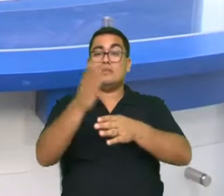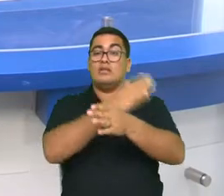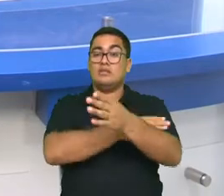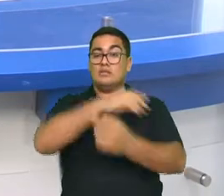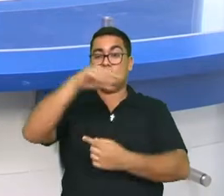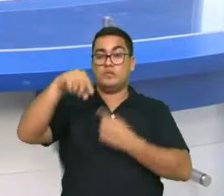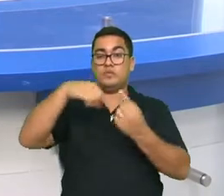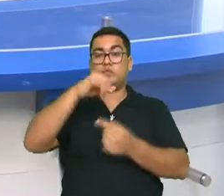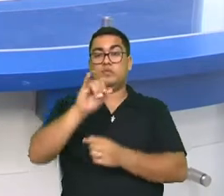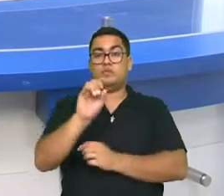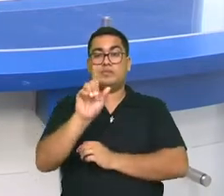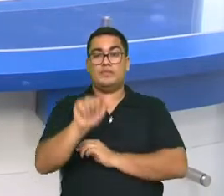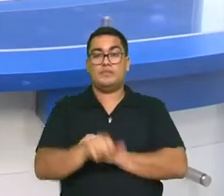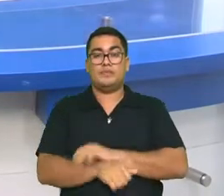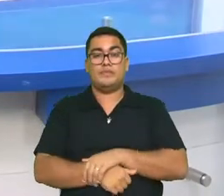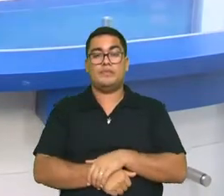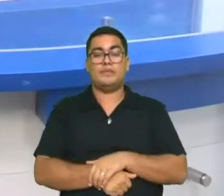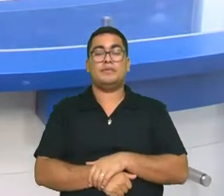por el huracán Iota.